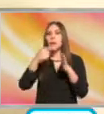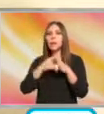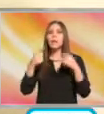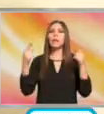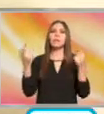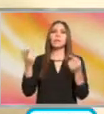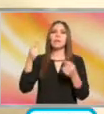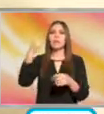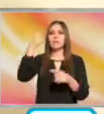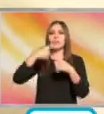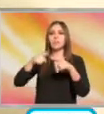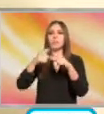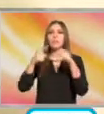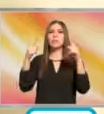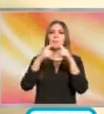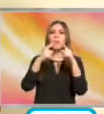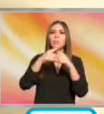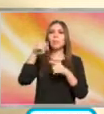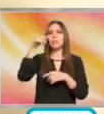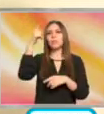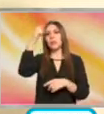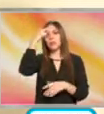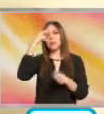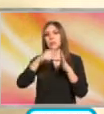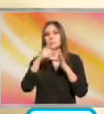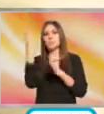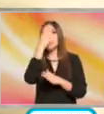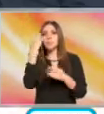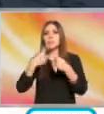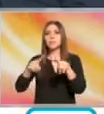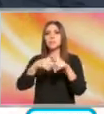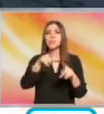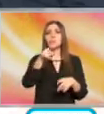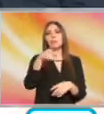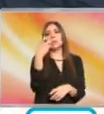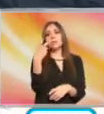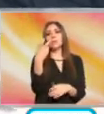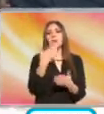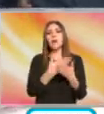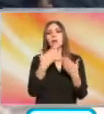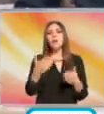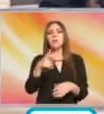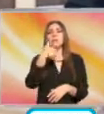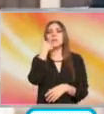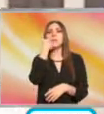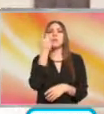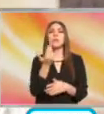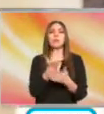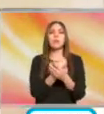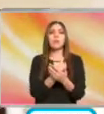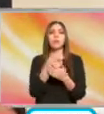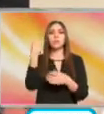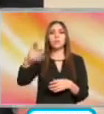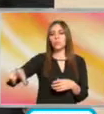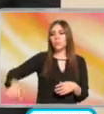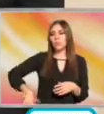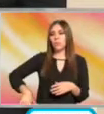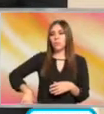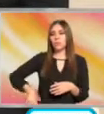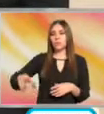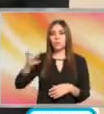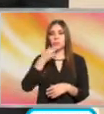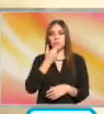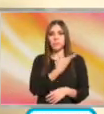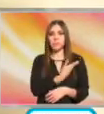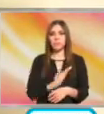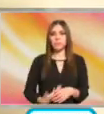al ingreso de estas personas. Y pues bueno, lo que se espera ahora es que haya una apelación por parte del gobierno de Donald Trump hacia